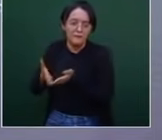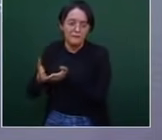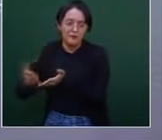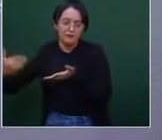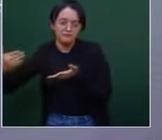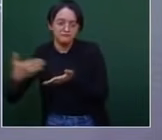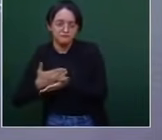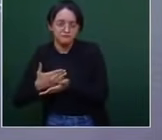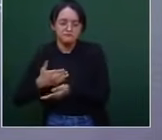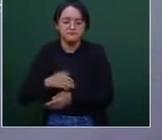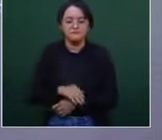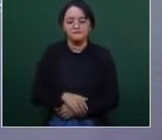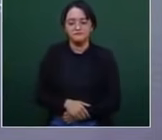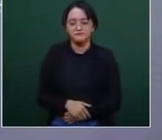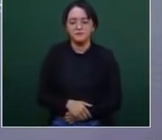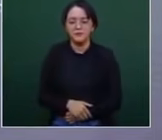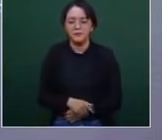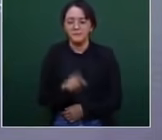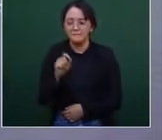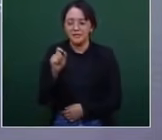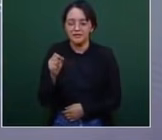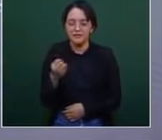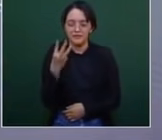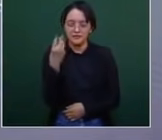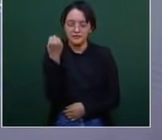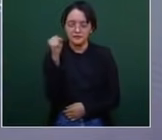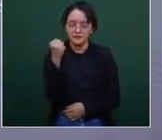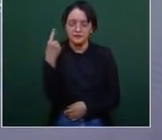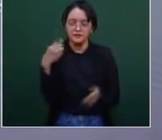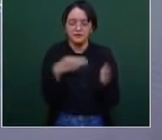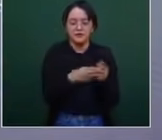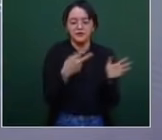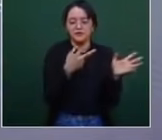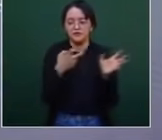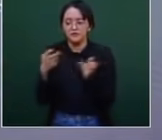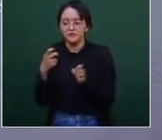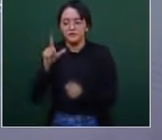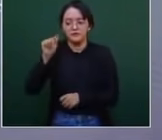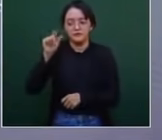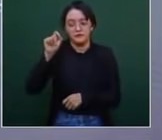1829. En la capital del país, el fracaso de la